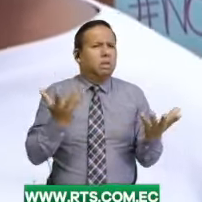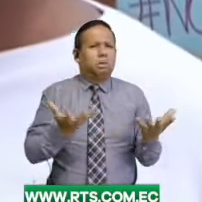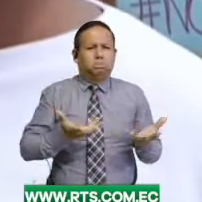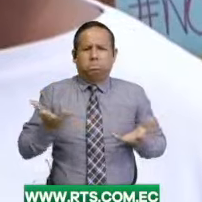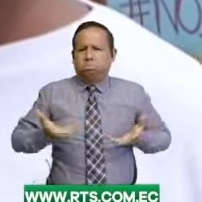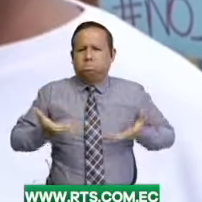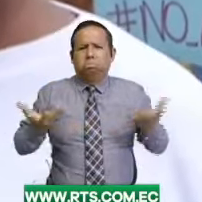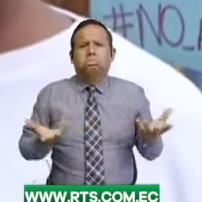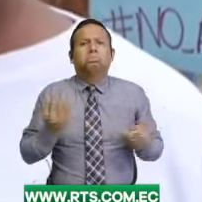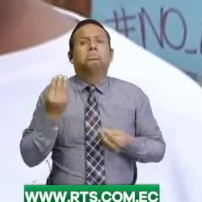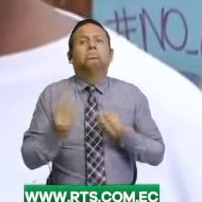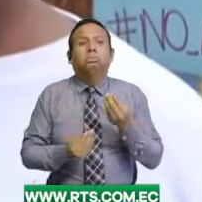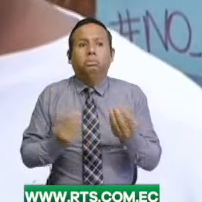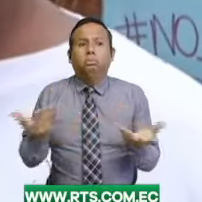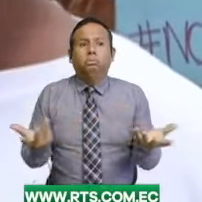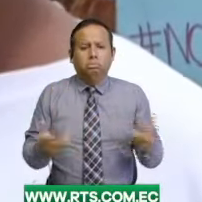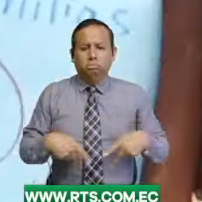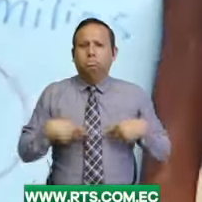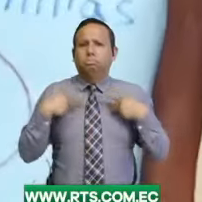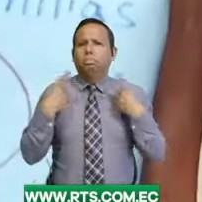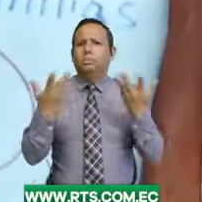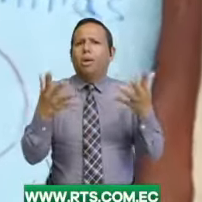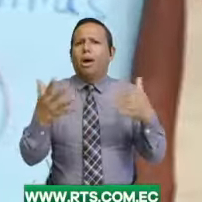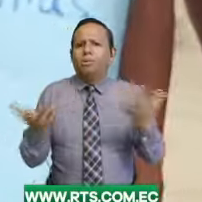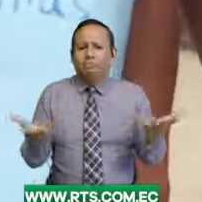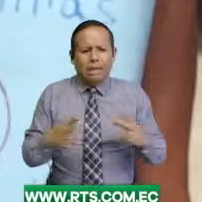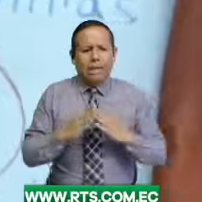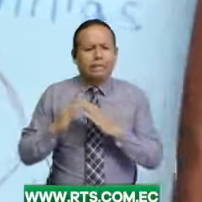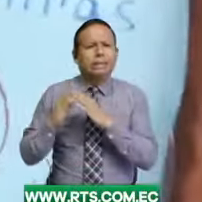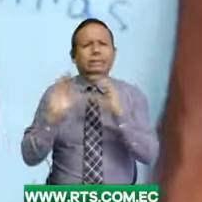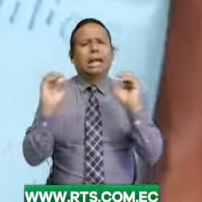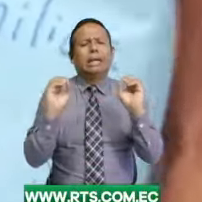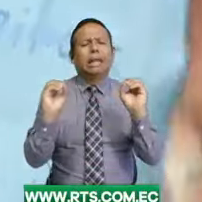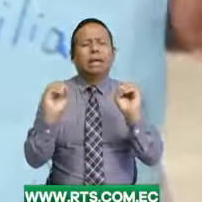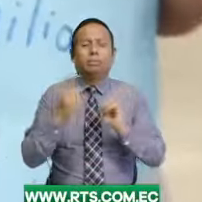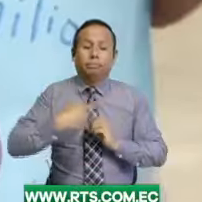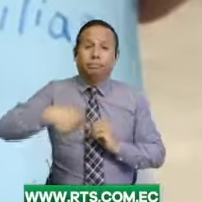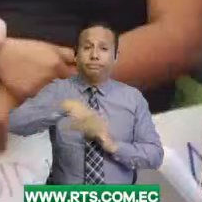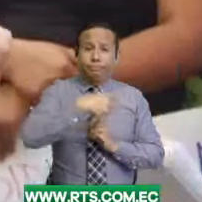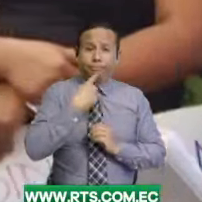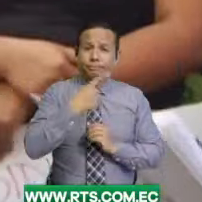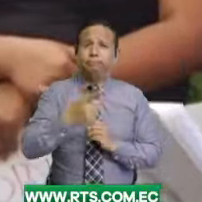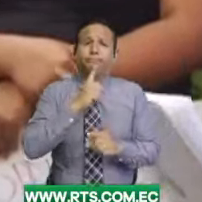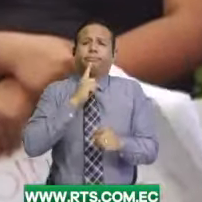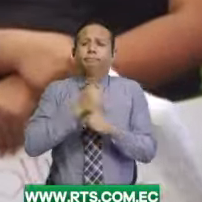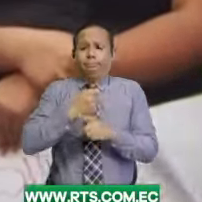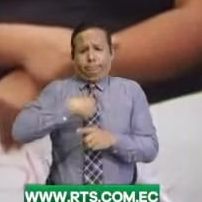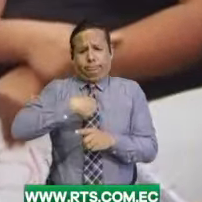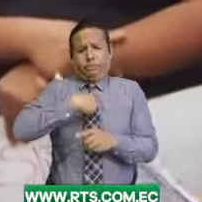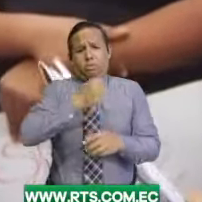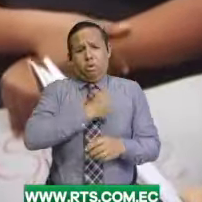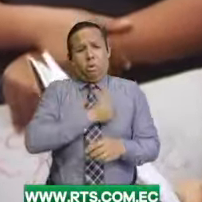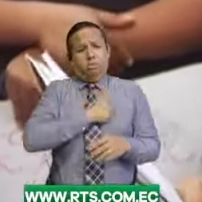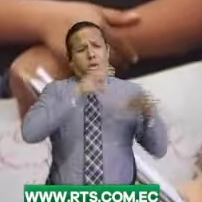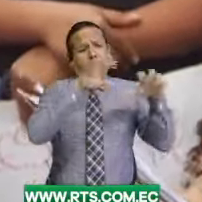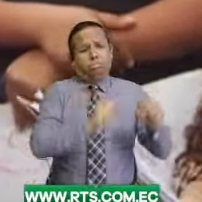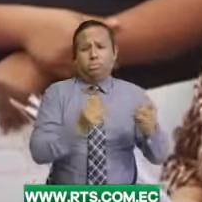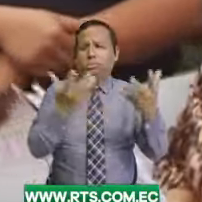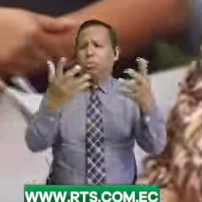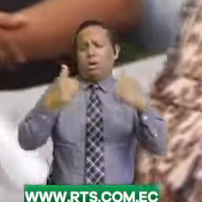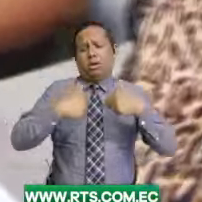dónde vivir. Sin embargo, ellos reconocen que no son los legítimos propietarios, pero